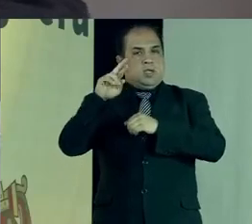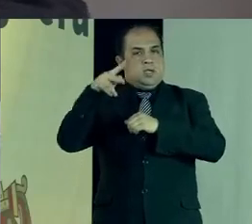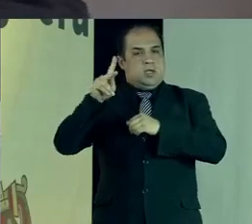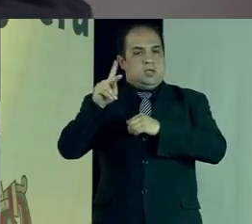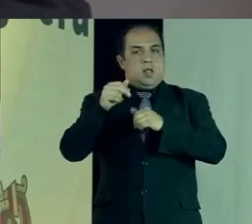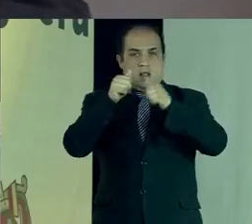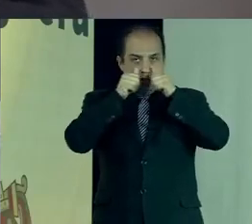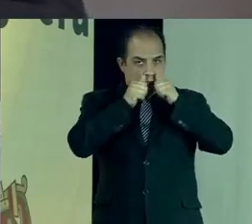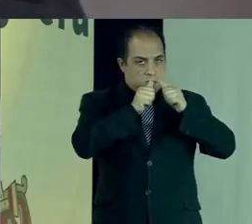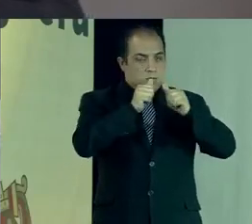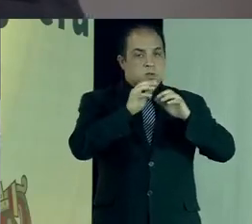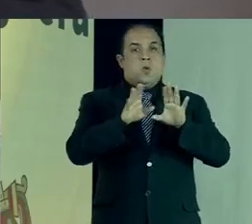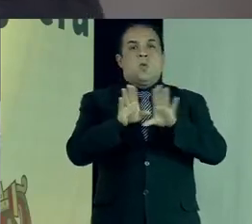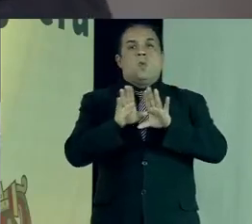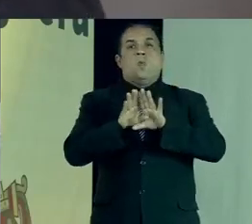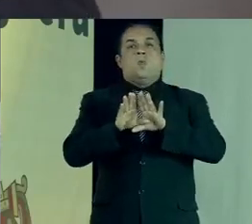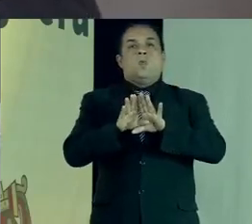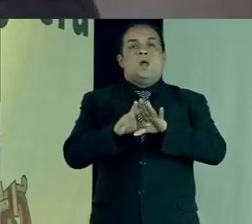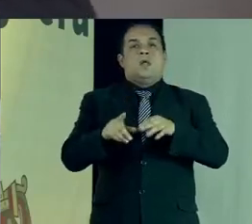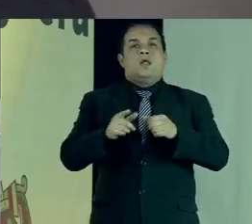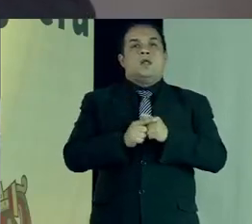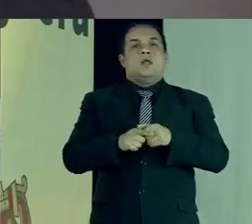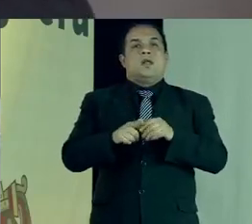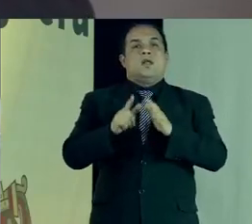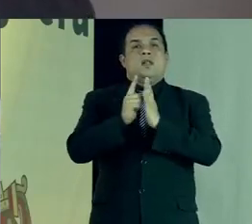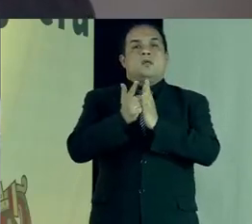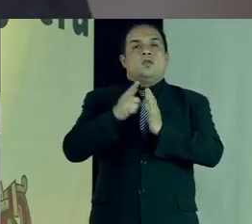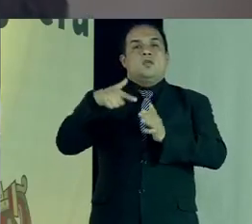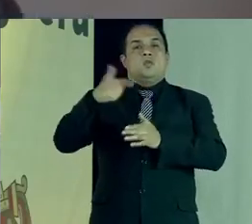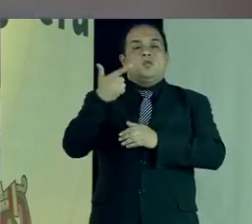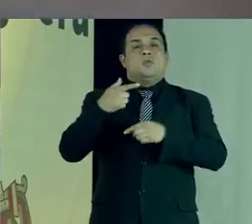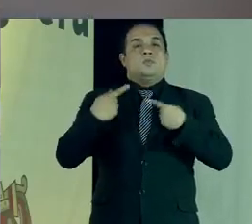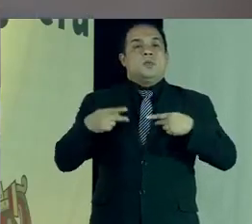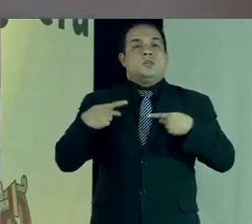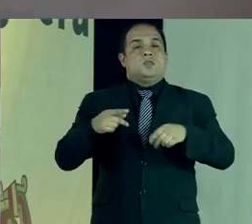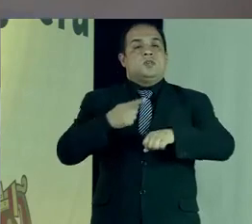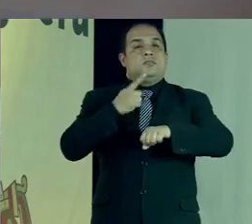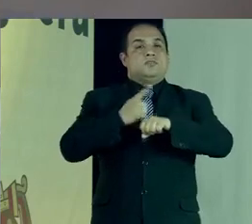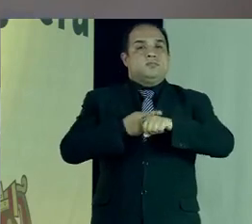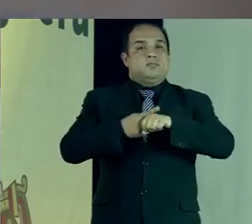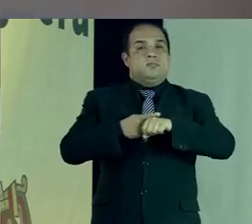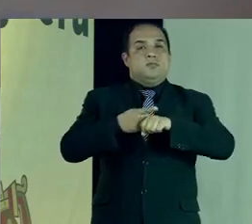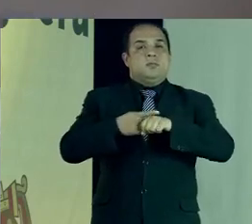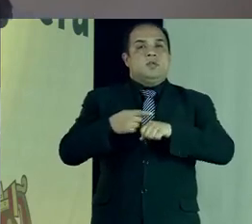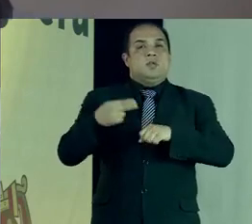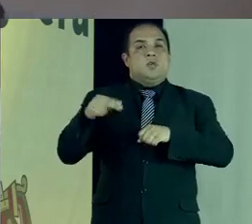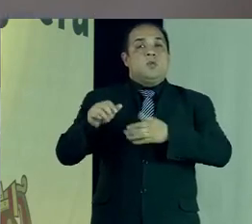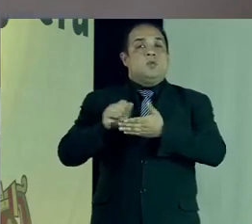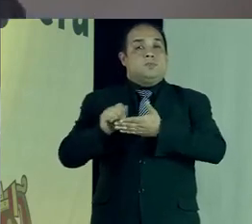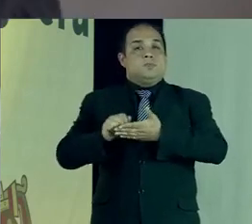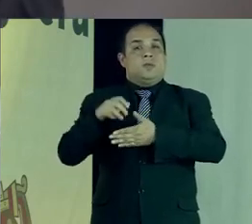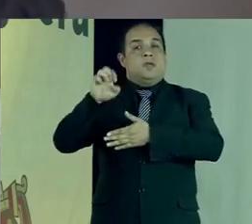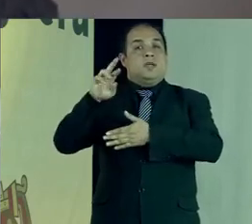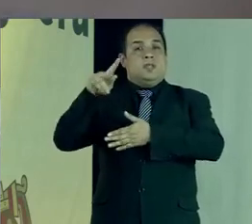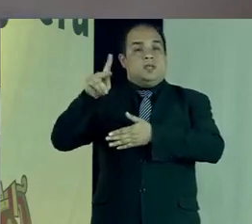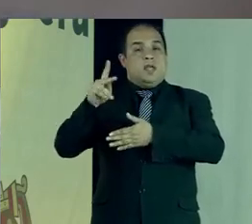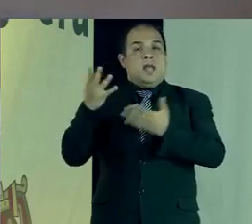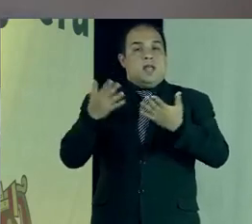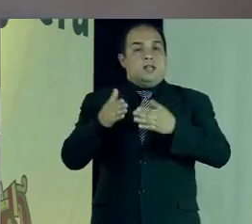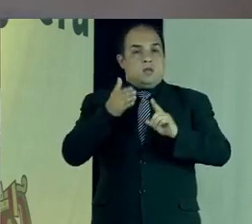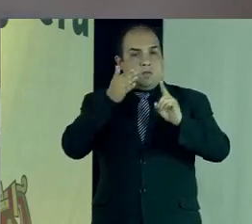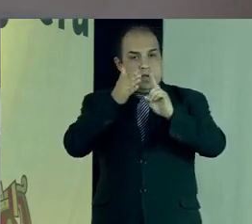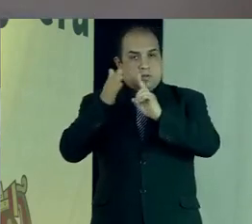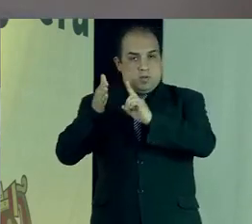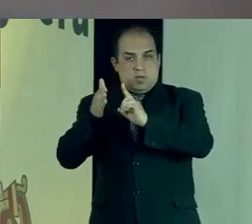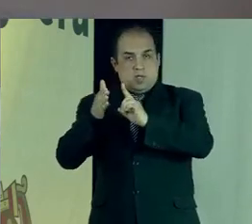es como el propio libro 12 pacientes de eric manheimer hace un enfoque de estas realidades sociales no solamente